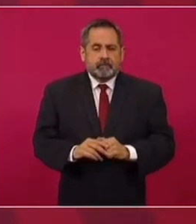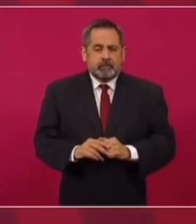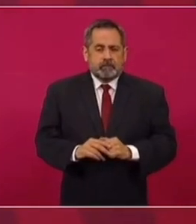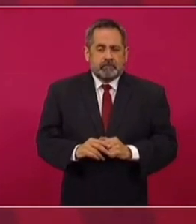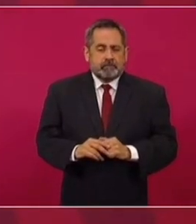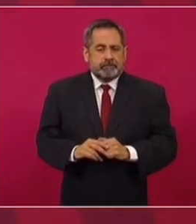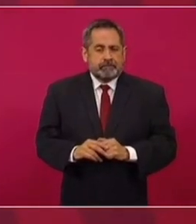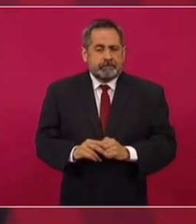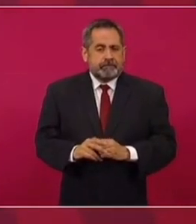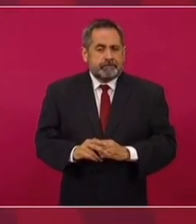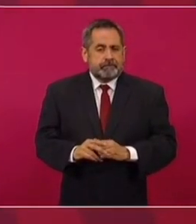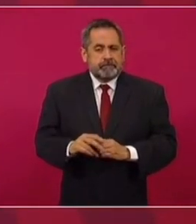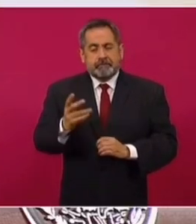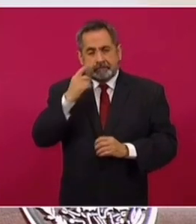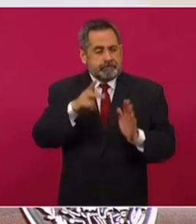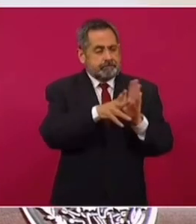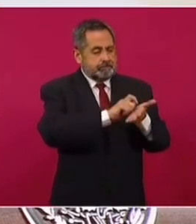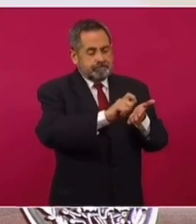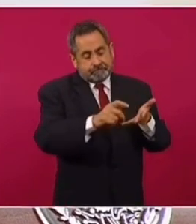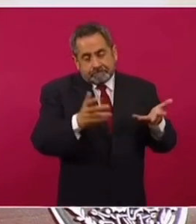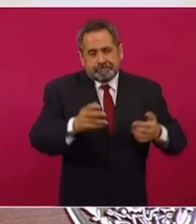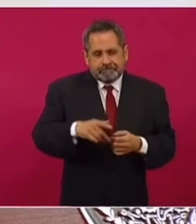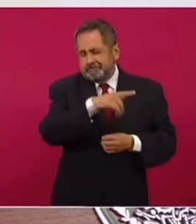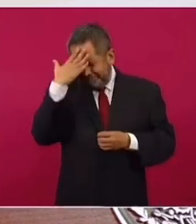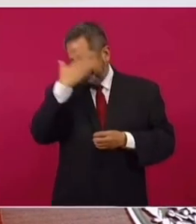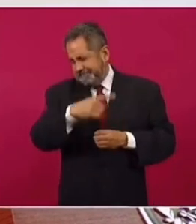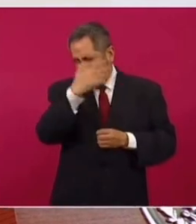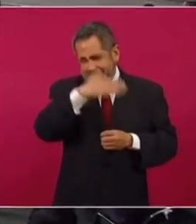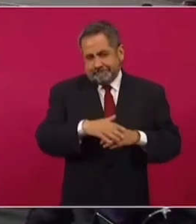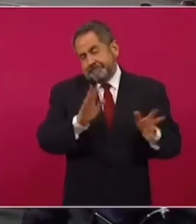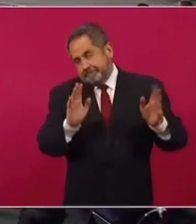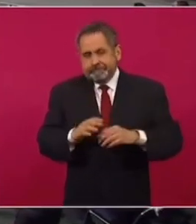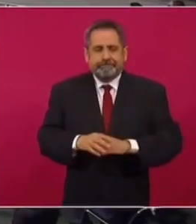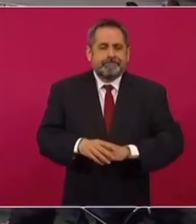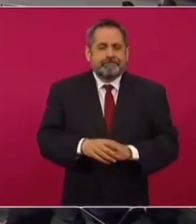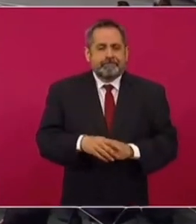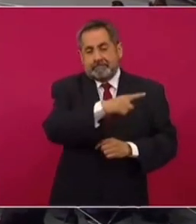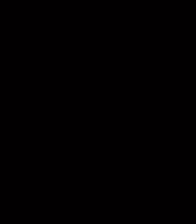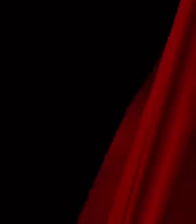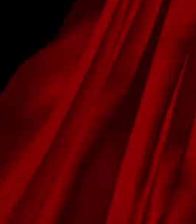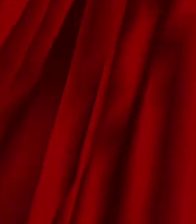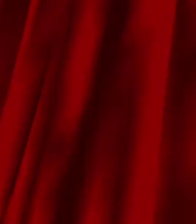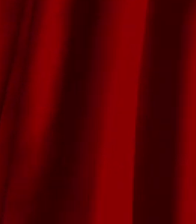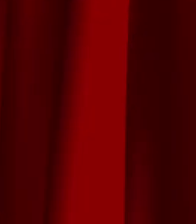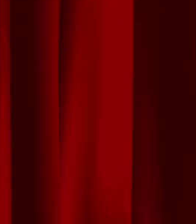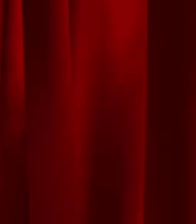Y la Reforma, pues, lo sabe, ¿eh? Nada más que están muy molestos.